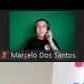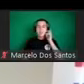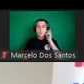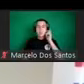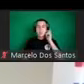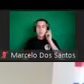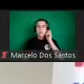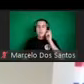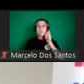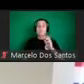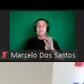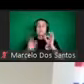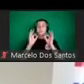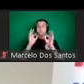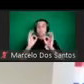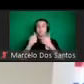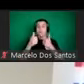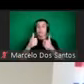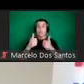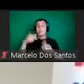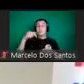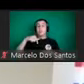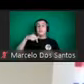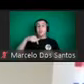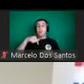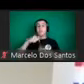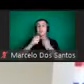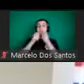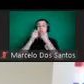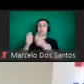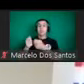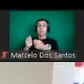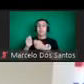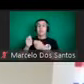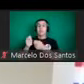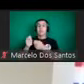A continuación, hará uso de la palabra.